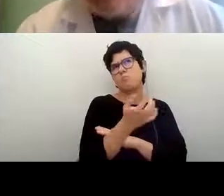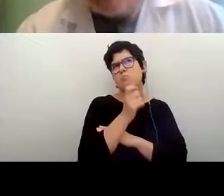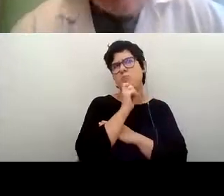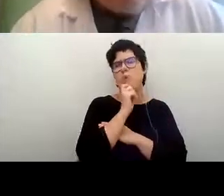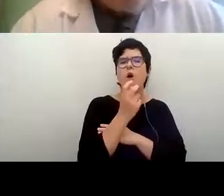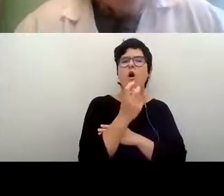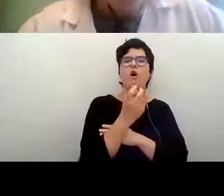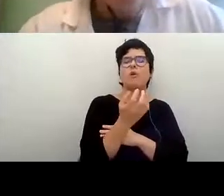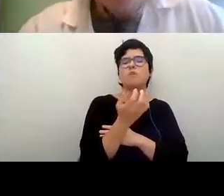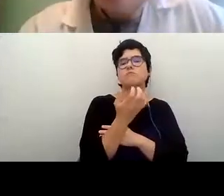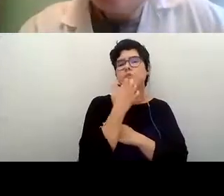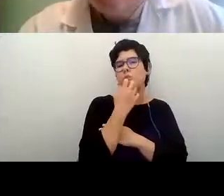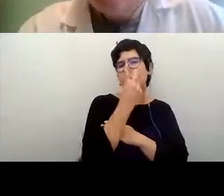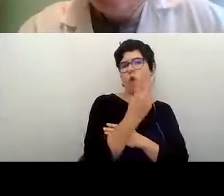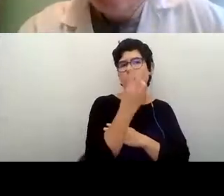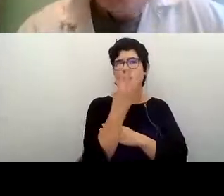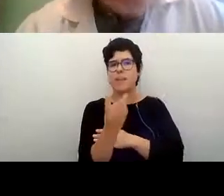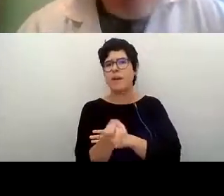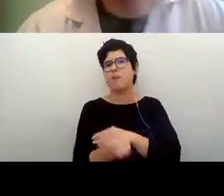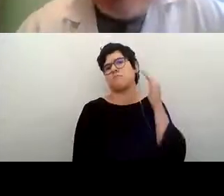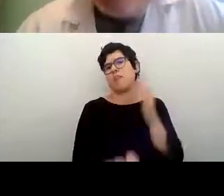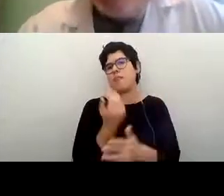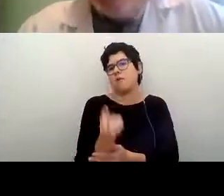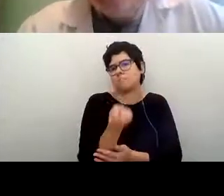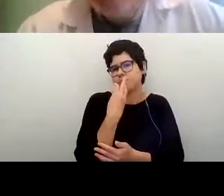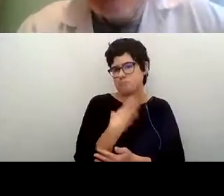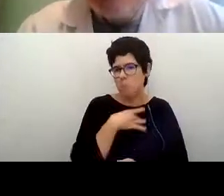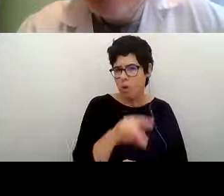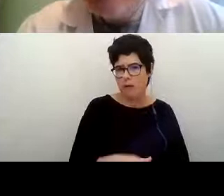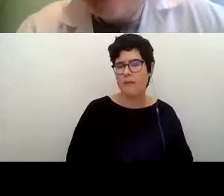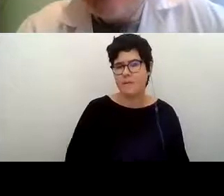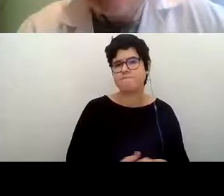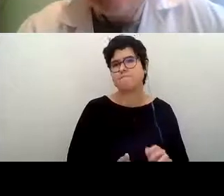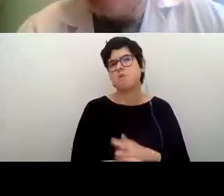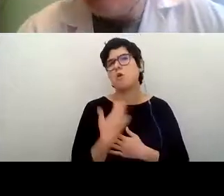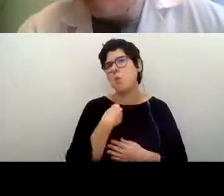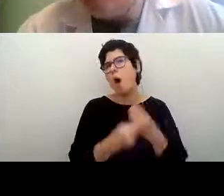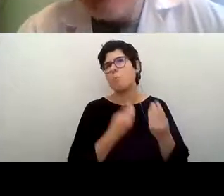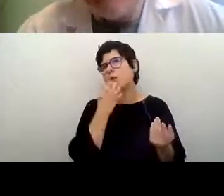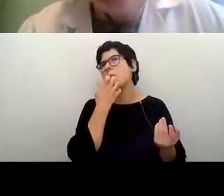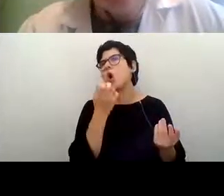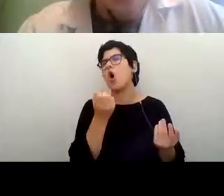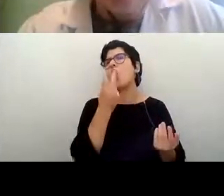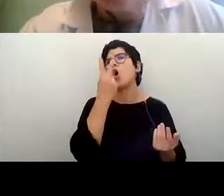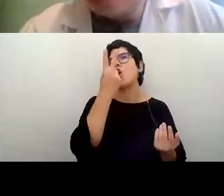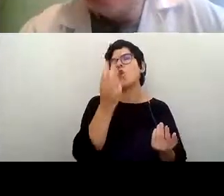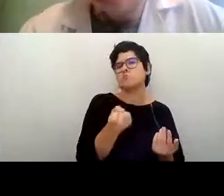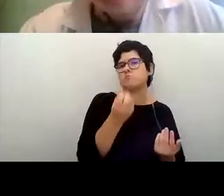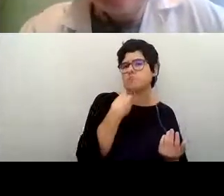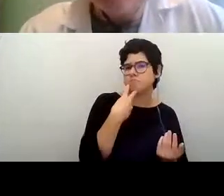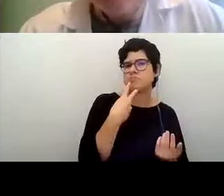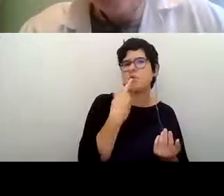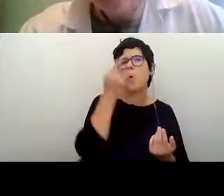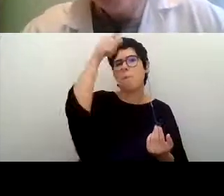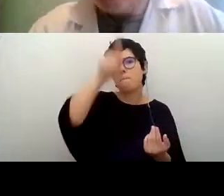al día. Yo haría perfectamente 2 o 3 cápsulas al día durante un mes, 3, 4